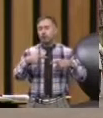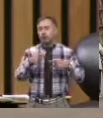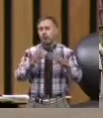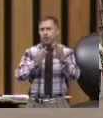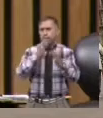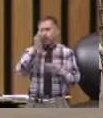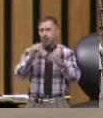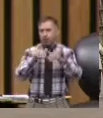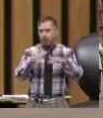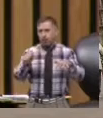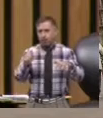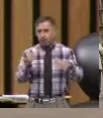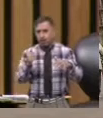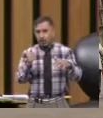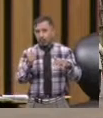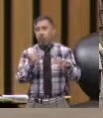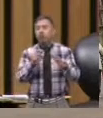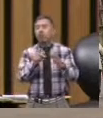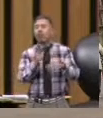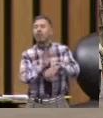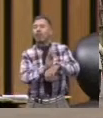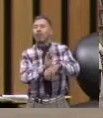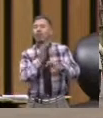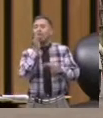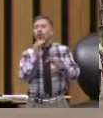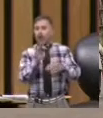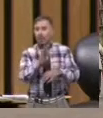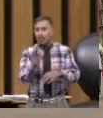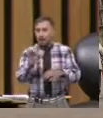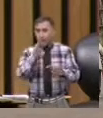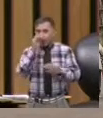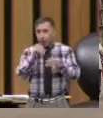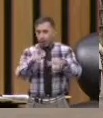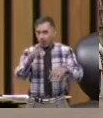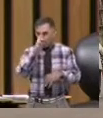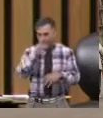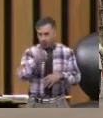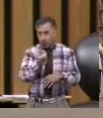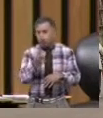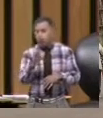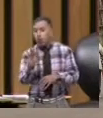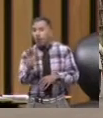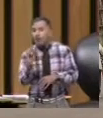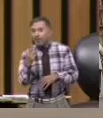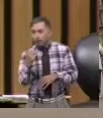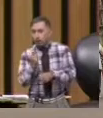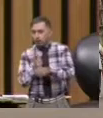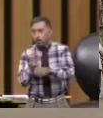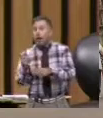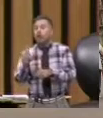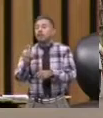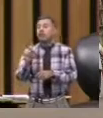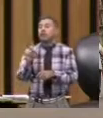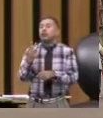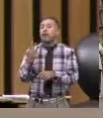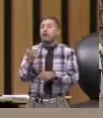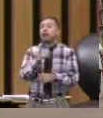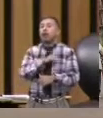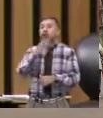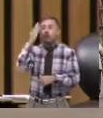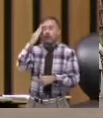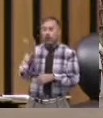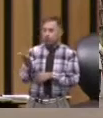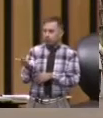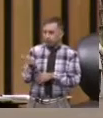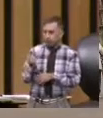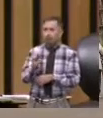proselitistas en plena veda electoral, se logró notificar a 43 y 39 respondieron al requerimiento de esta autoridad.